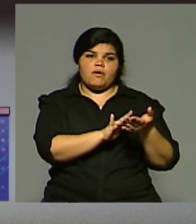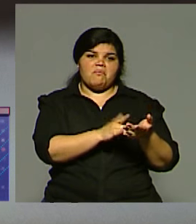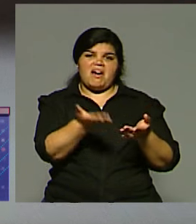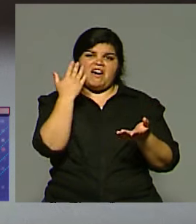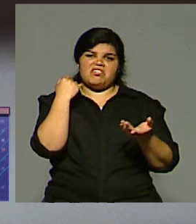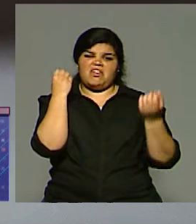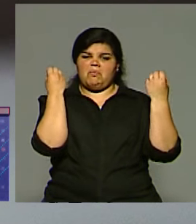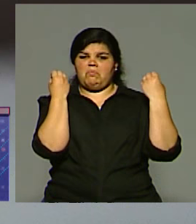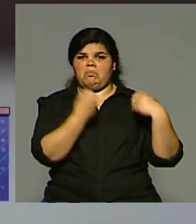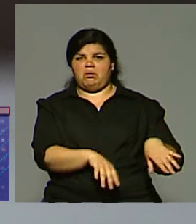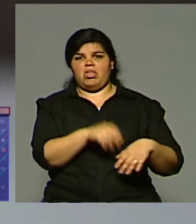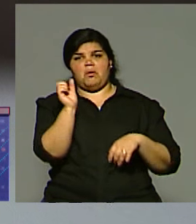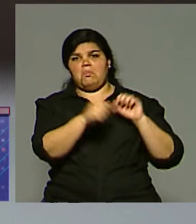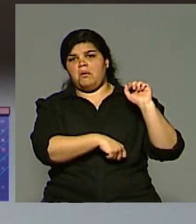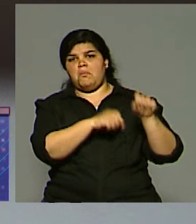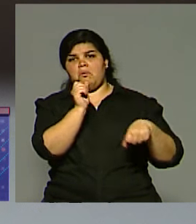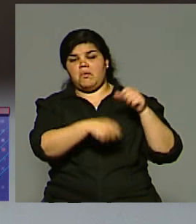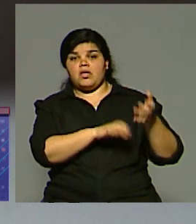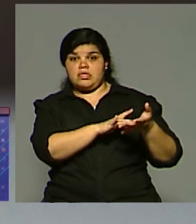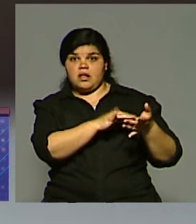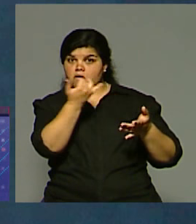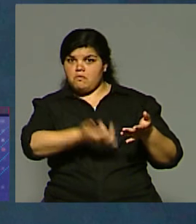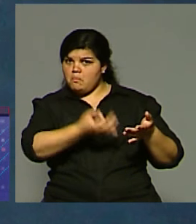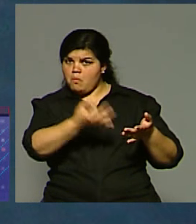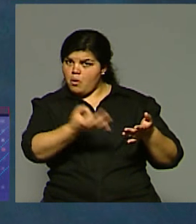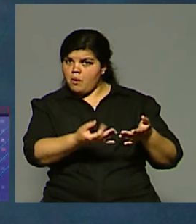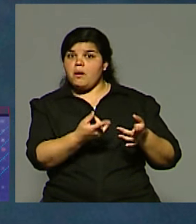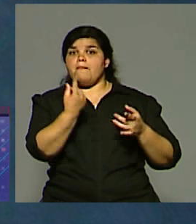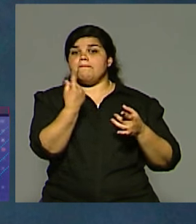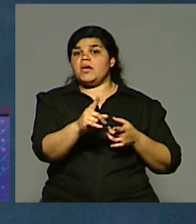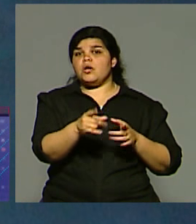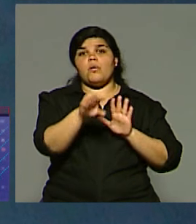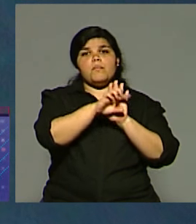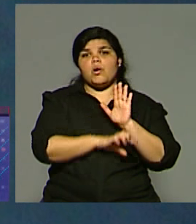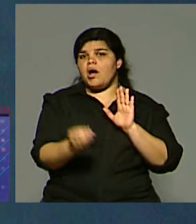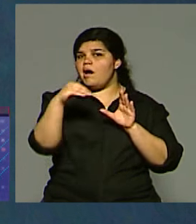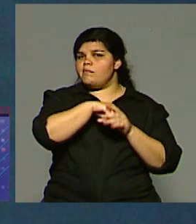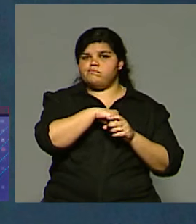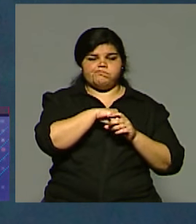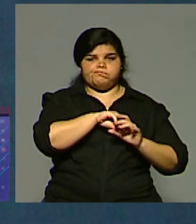atención, pueden ser bárbaros los teléfonos, pueden ser geniales, pueden tener el sistema operativo buenísimo, pero si los